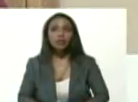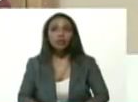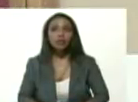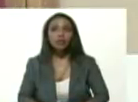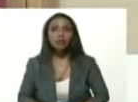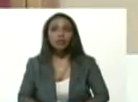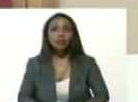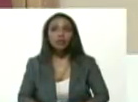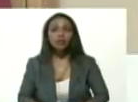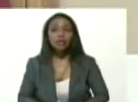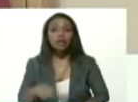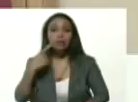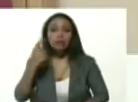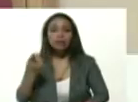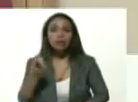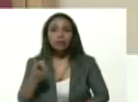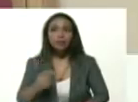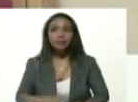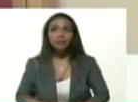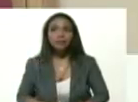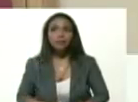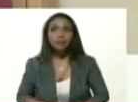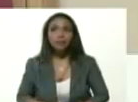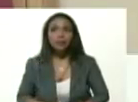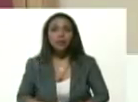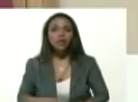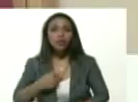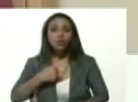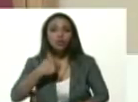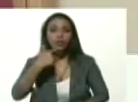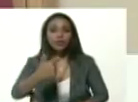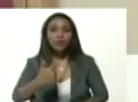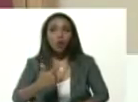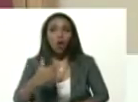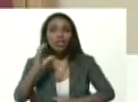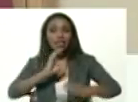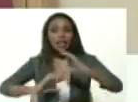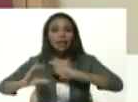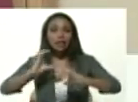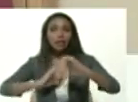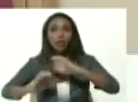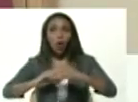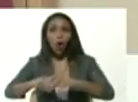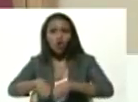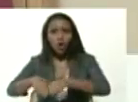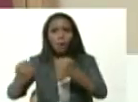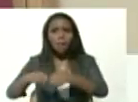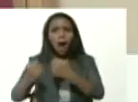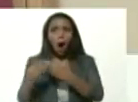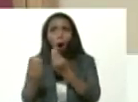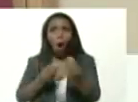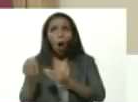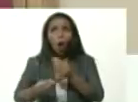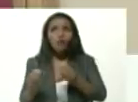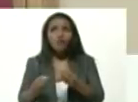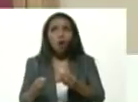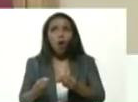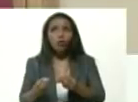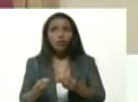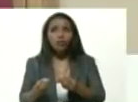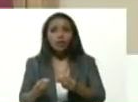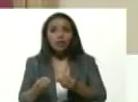Aquí está, él dice, por eso digo, un científico que viene a romper paradigmas y a